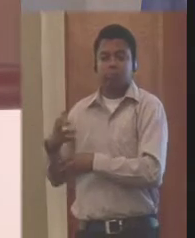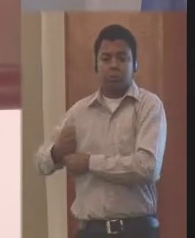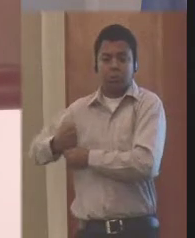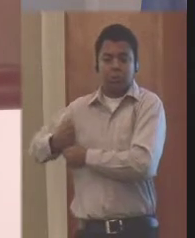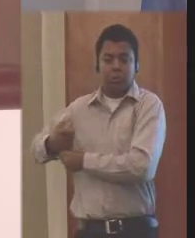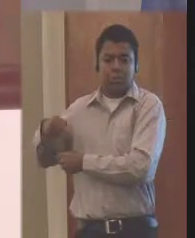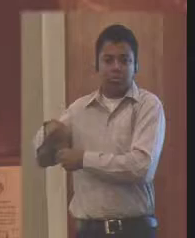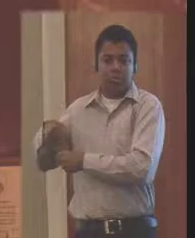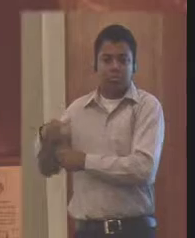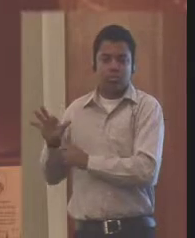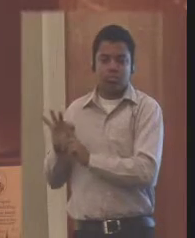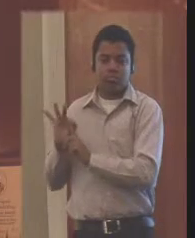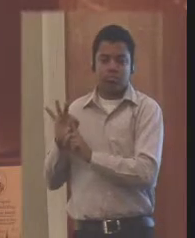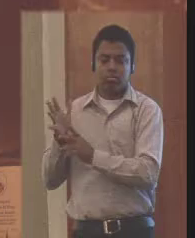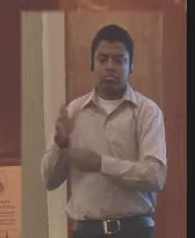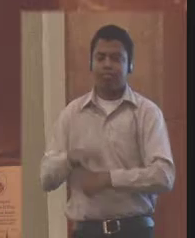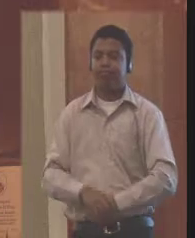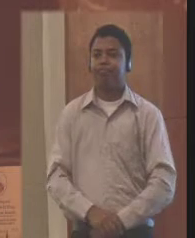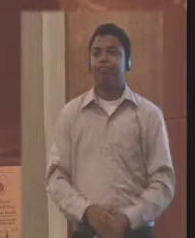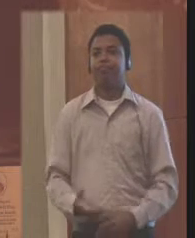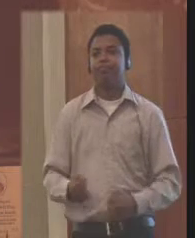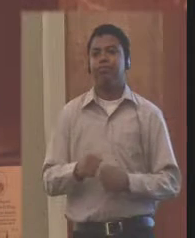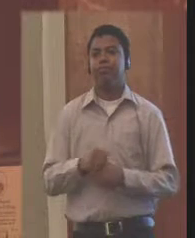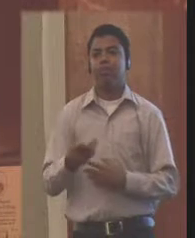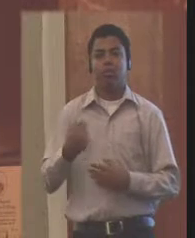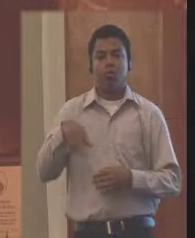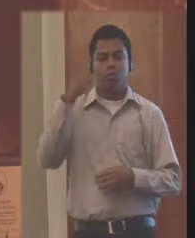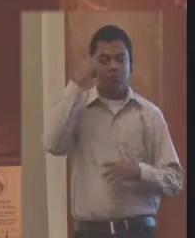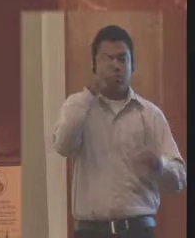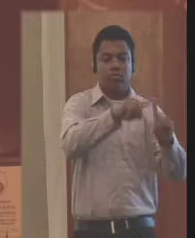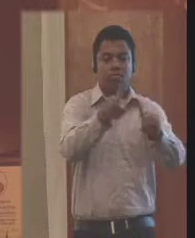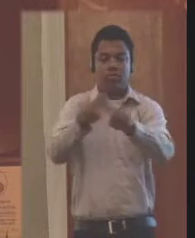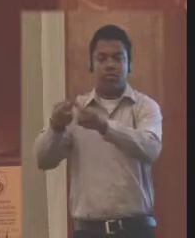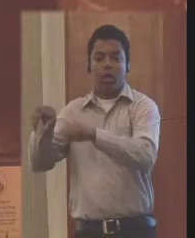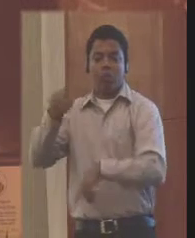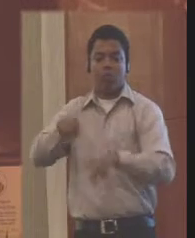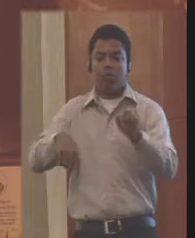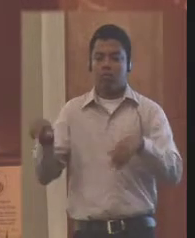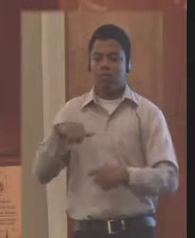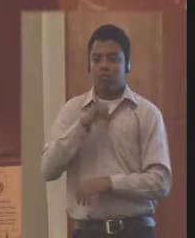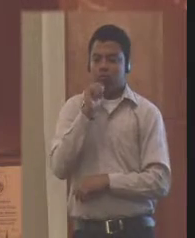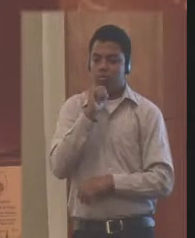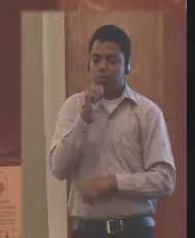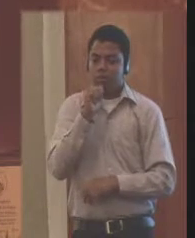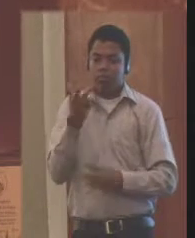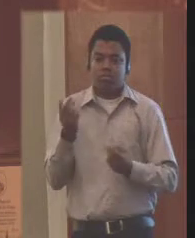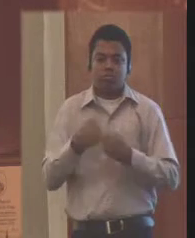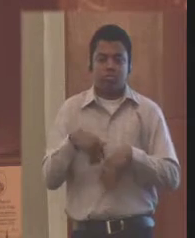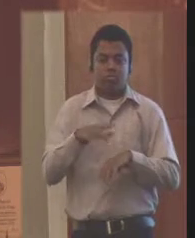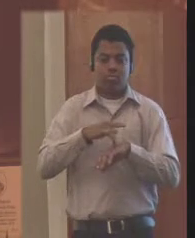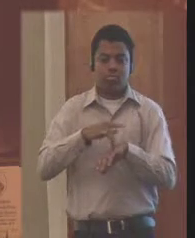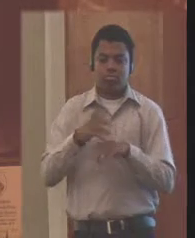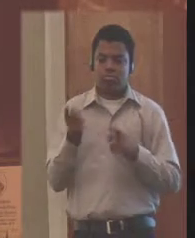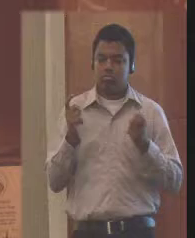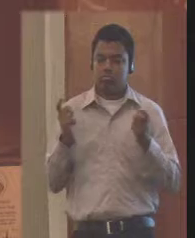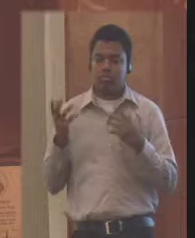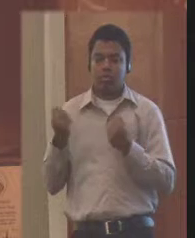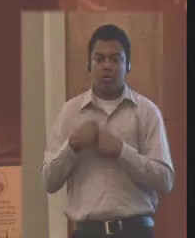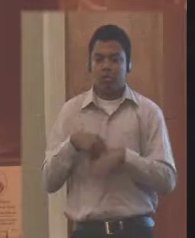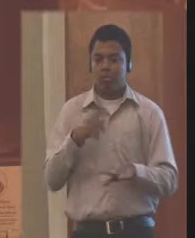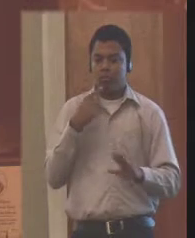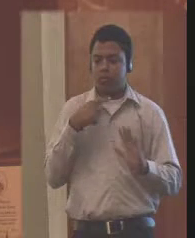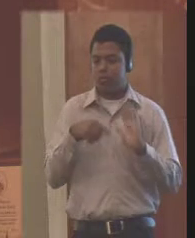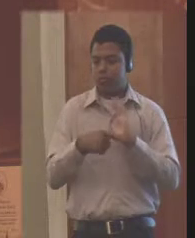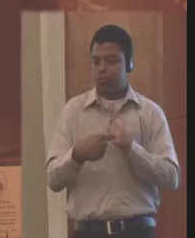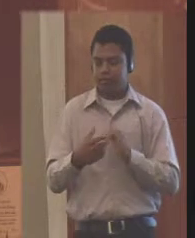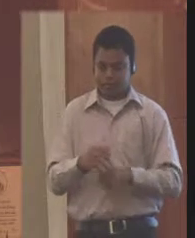o un ministerio de gestión de riesgo. Esa es una figura que en el sector privado existe desde los años 90 y que los gobiernos solo